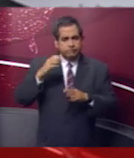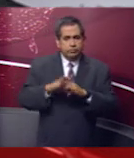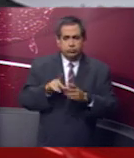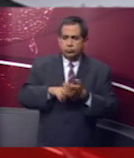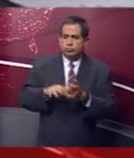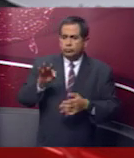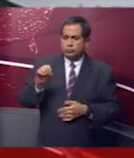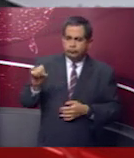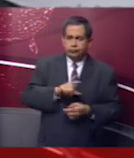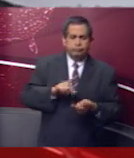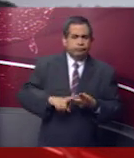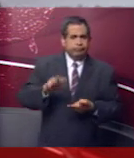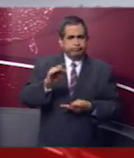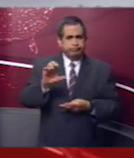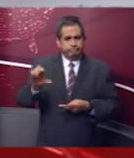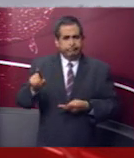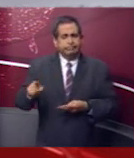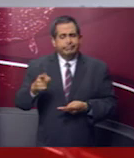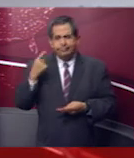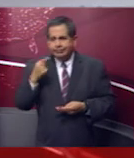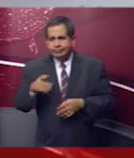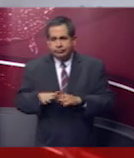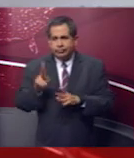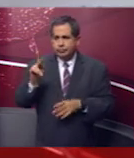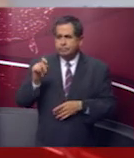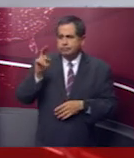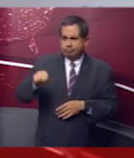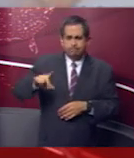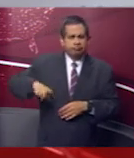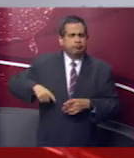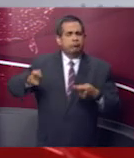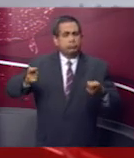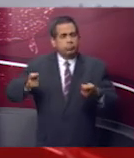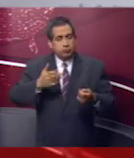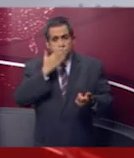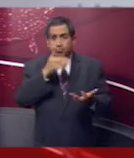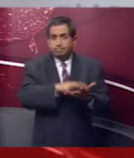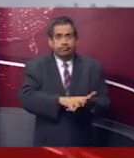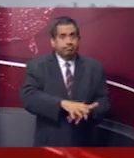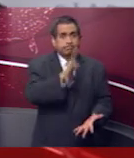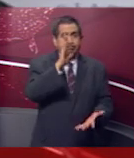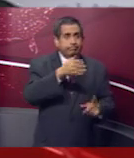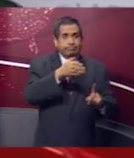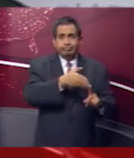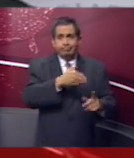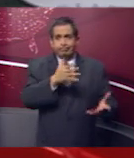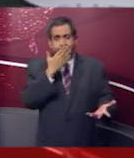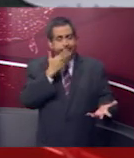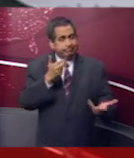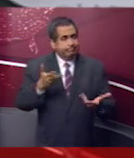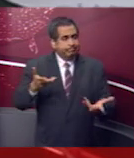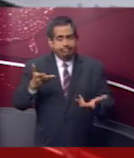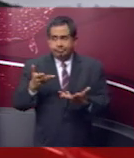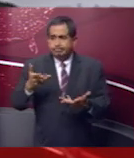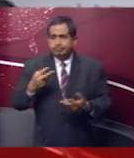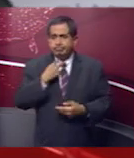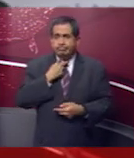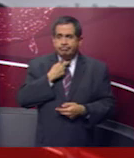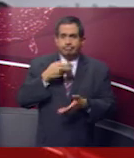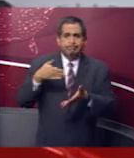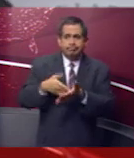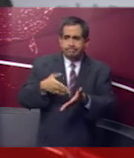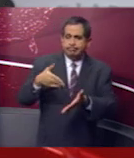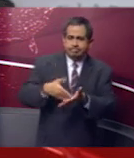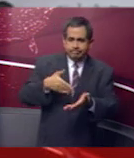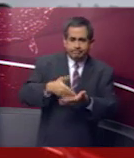y de Calderón, donde el PAN gobernando no tiene mayoría parlamentaria en las cámaras, ha llevado